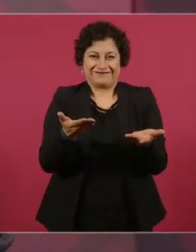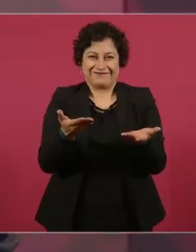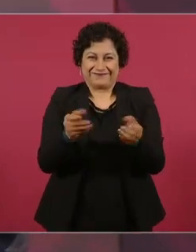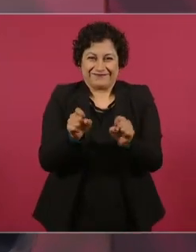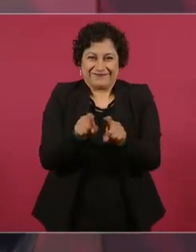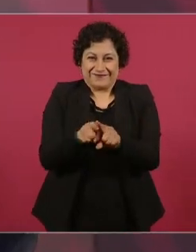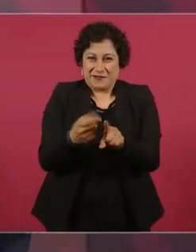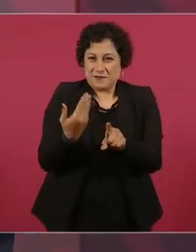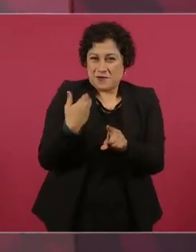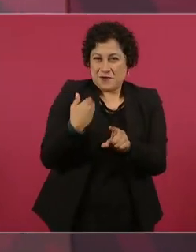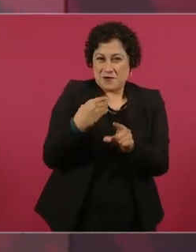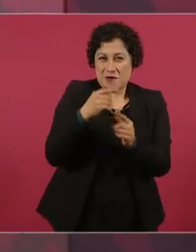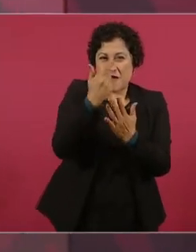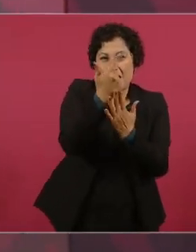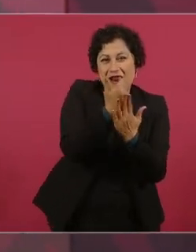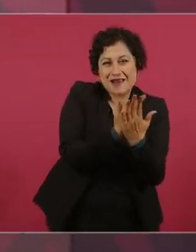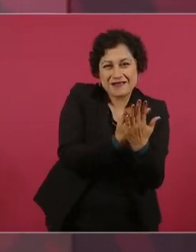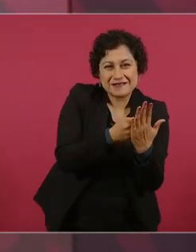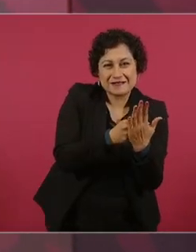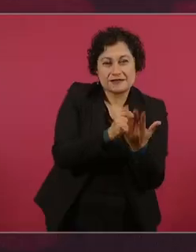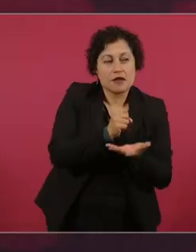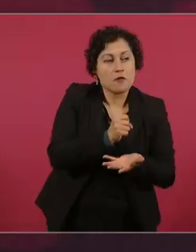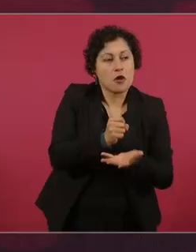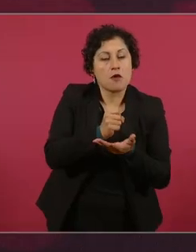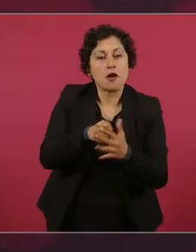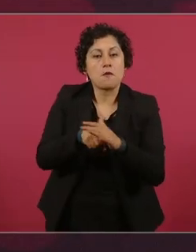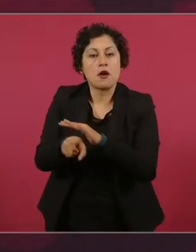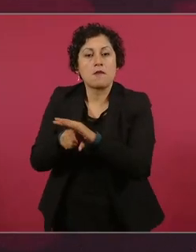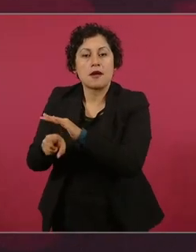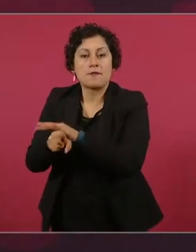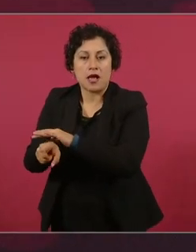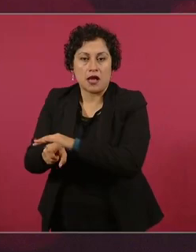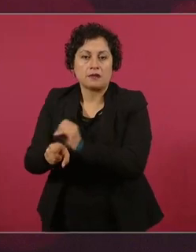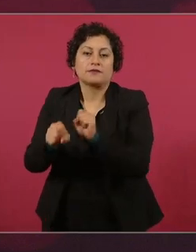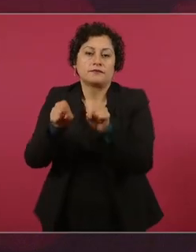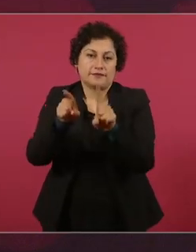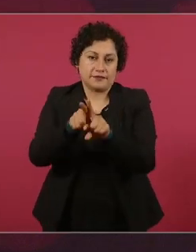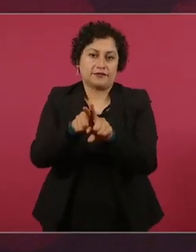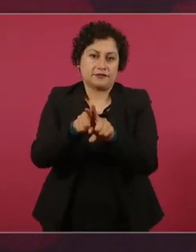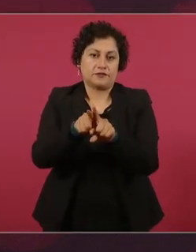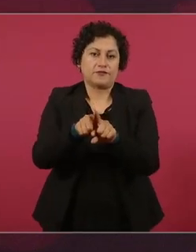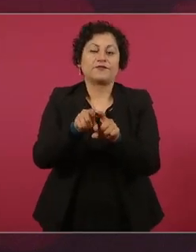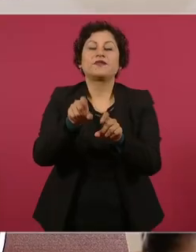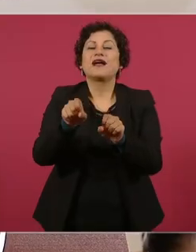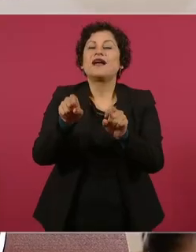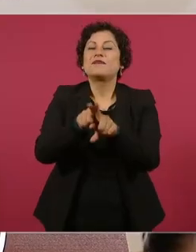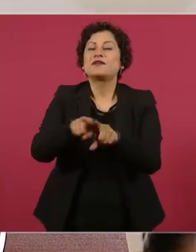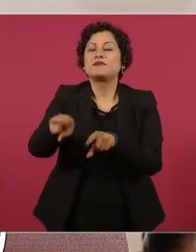más que por escrito, en lo de Coahuila, sí,